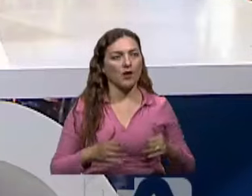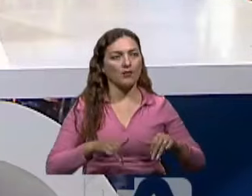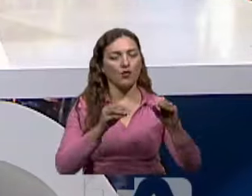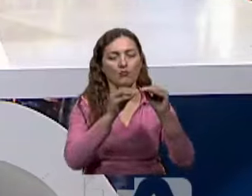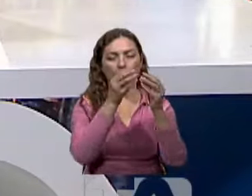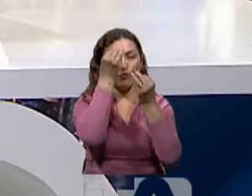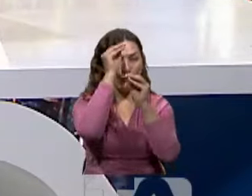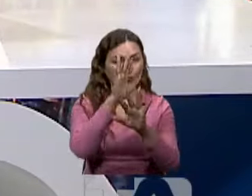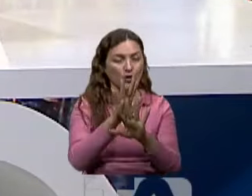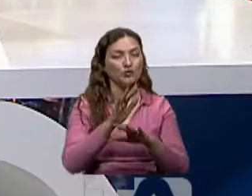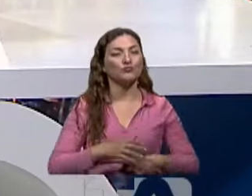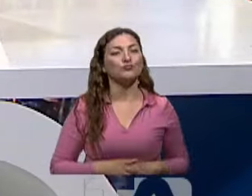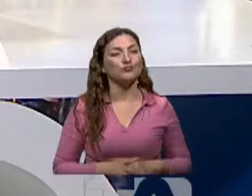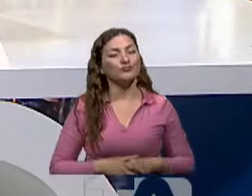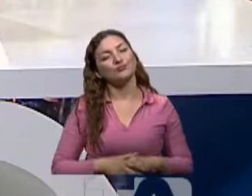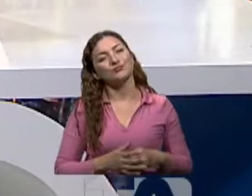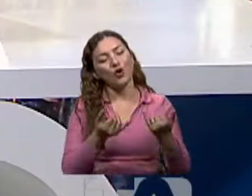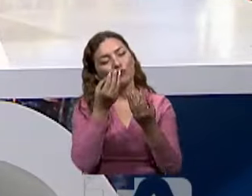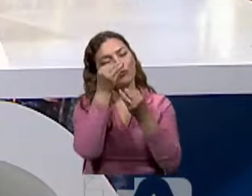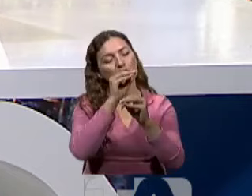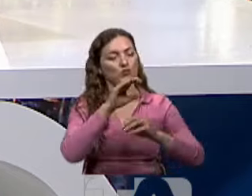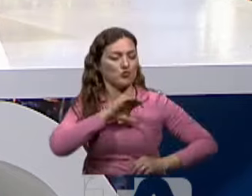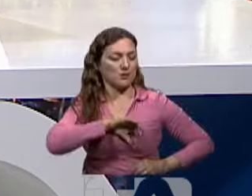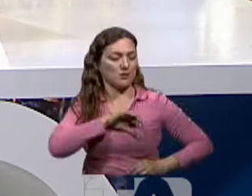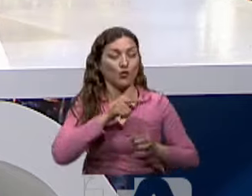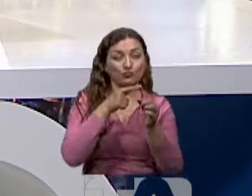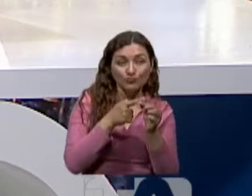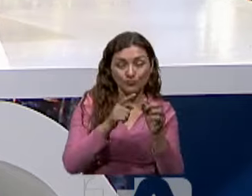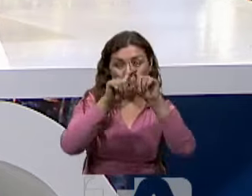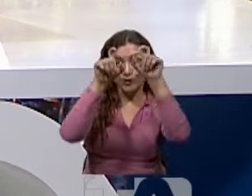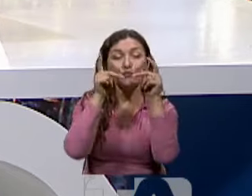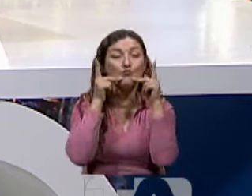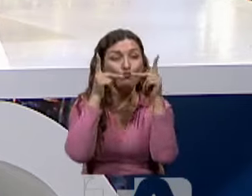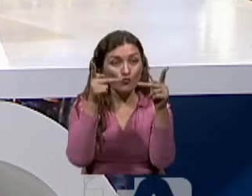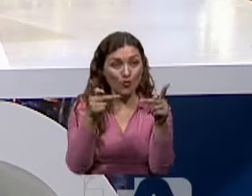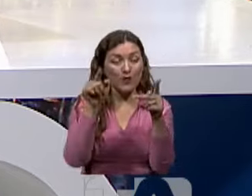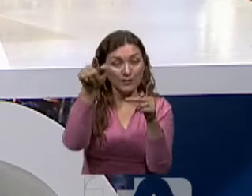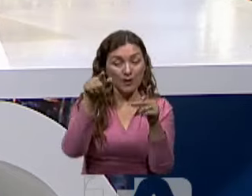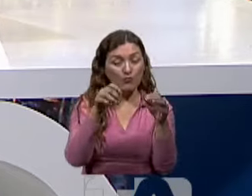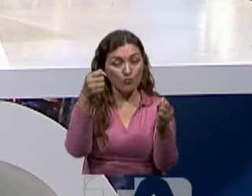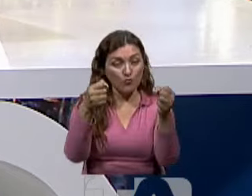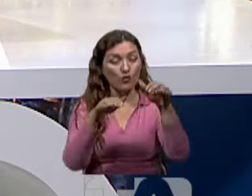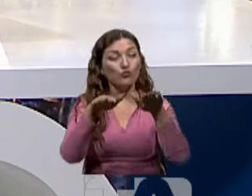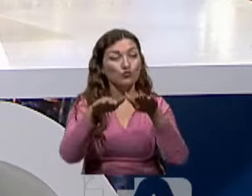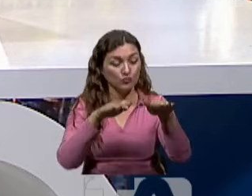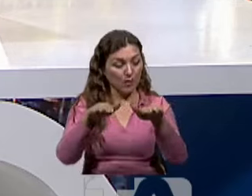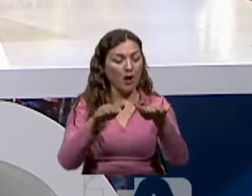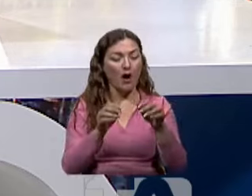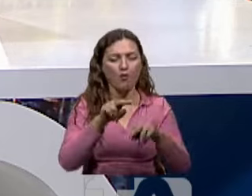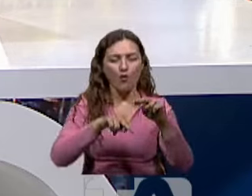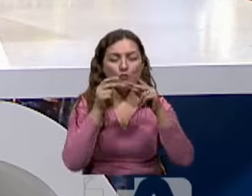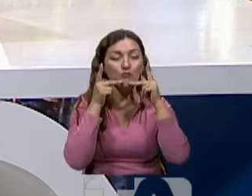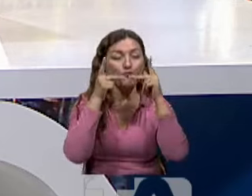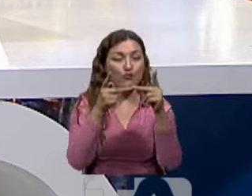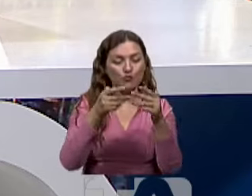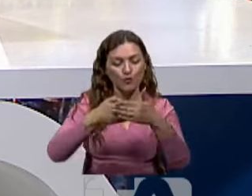Seguimos con más información. Vamos ahora a contarles que el municipio de Quito, a través de la empresa pública metropolitana de movilidad y obras públicas, construirá